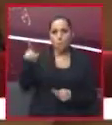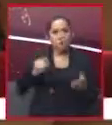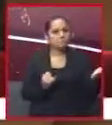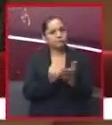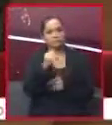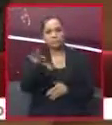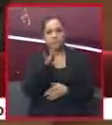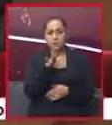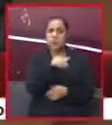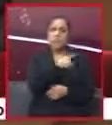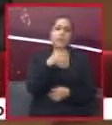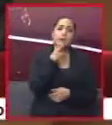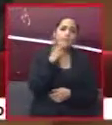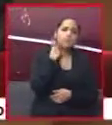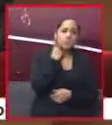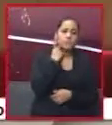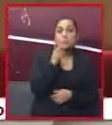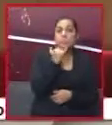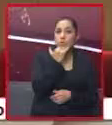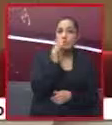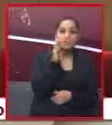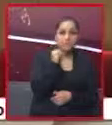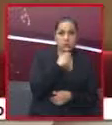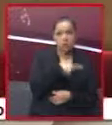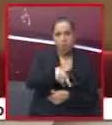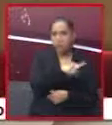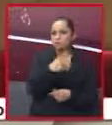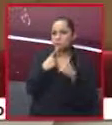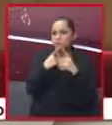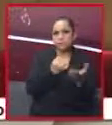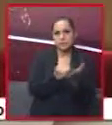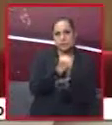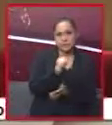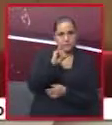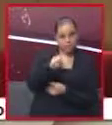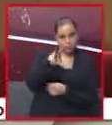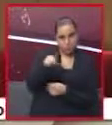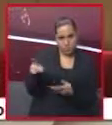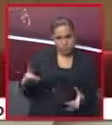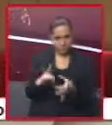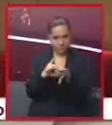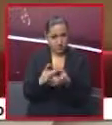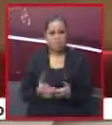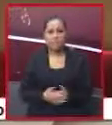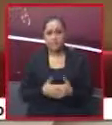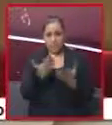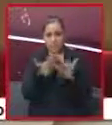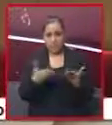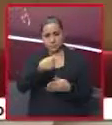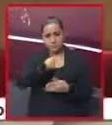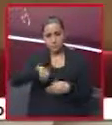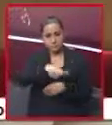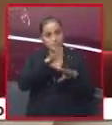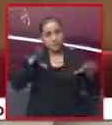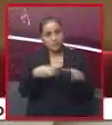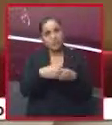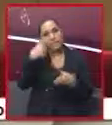Hemos insistido que los titulares de los órganos e instancias encargadas de la corrupción